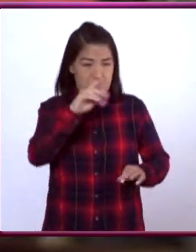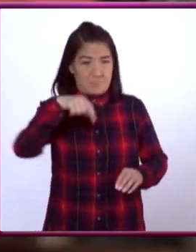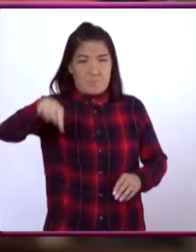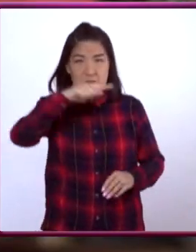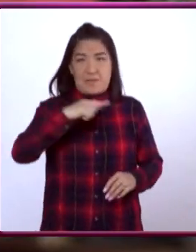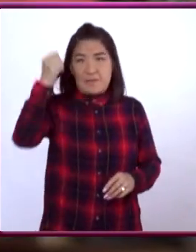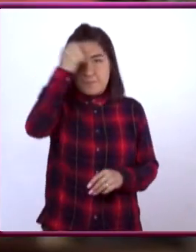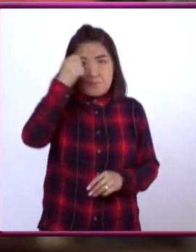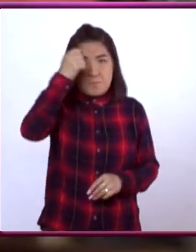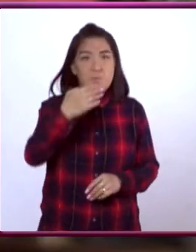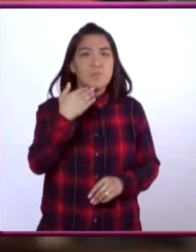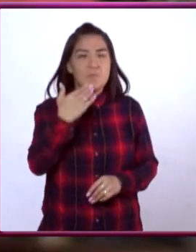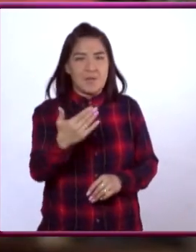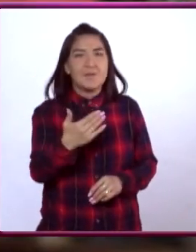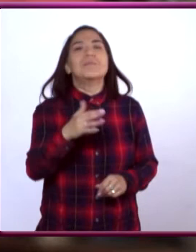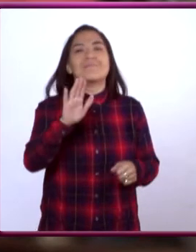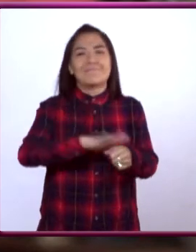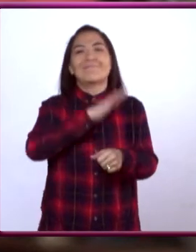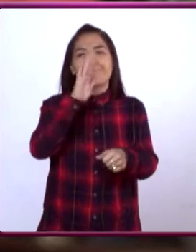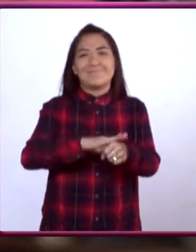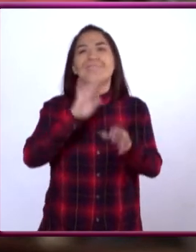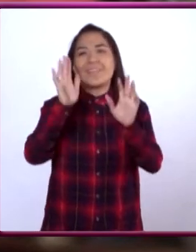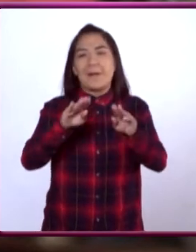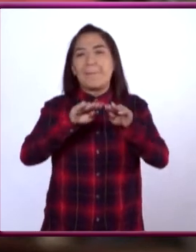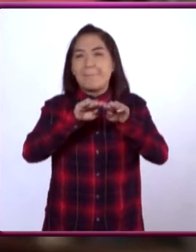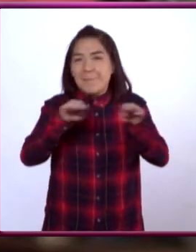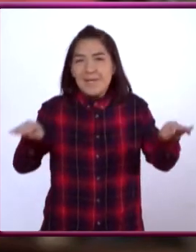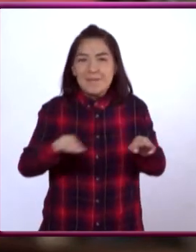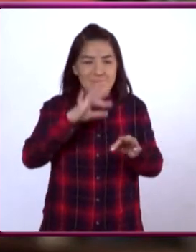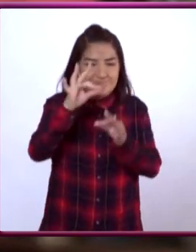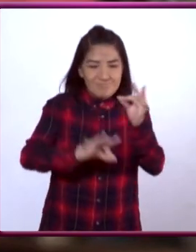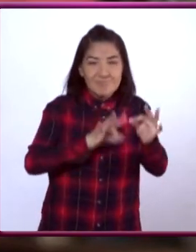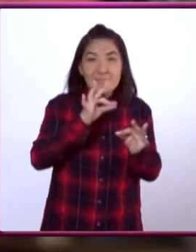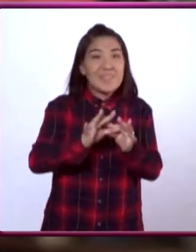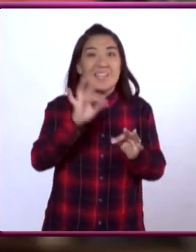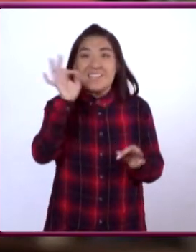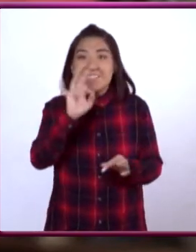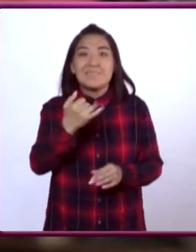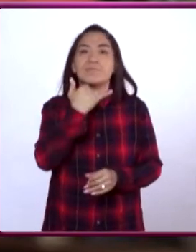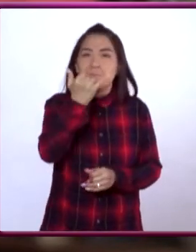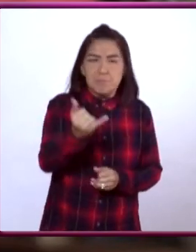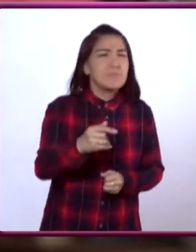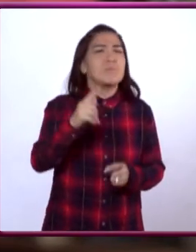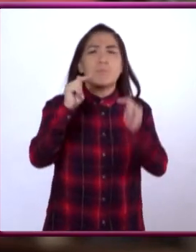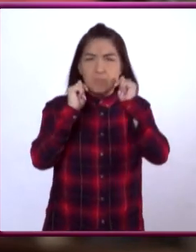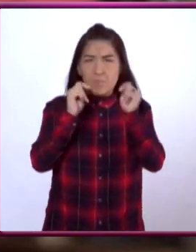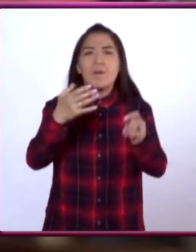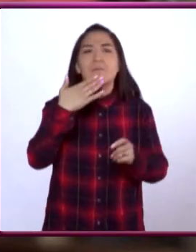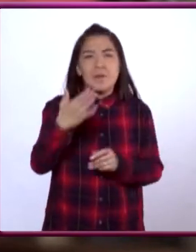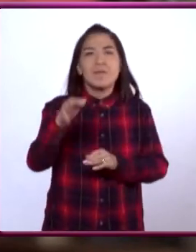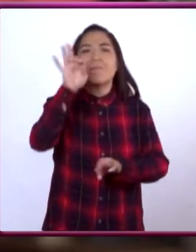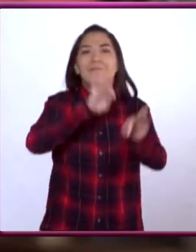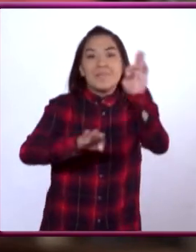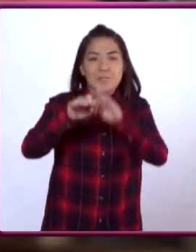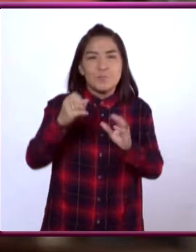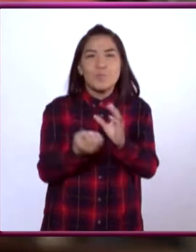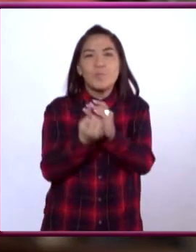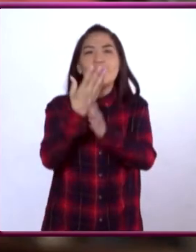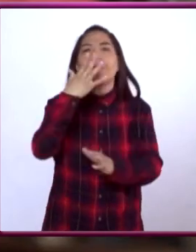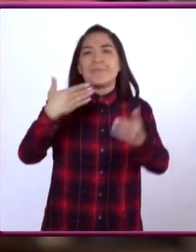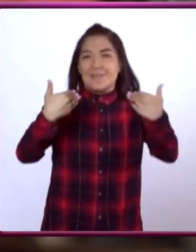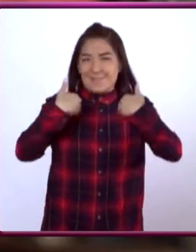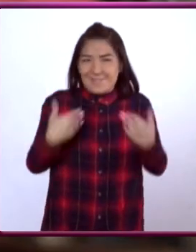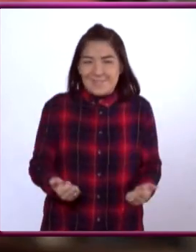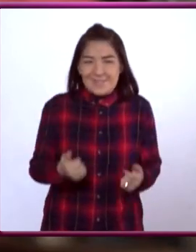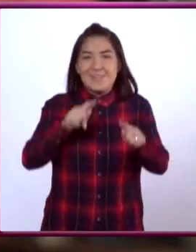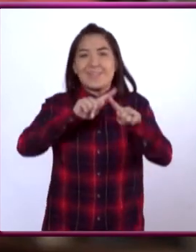que sabemos teóricamente. Si sí, pues qué bien, ya tenemos una medición con mucha precisión. Y si no, también muy bien, porque quiere decir que tenemos física